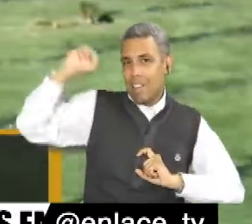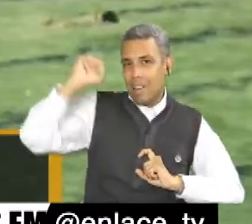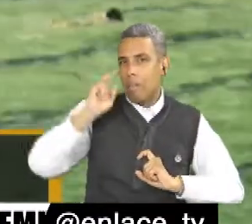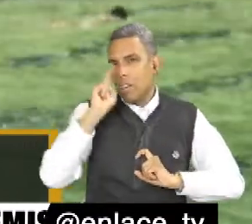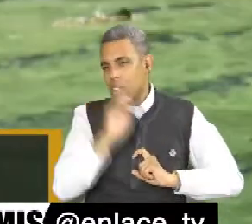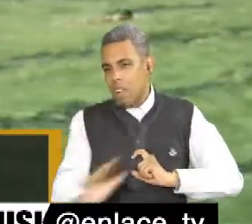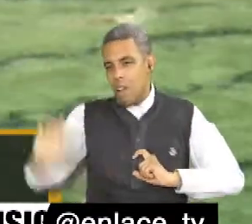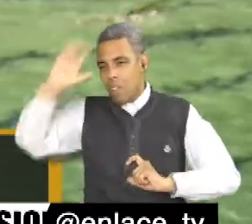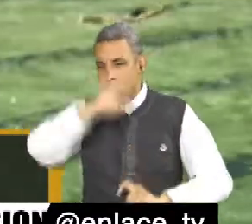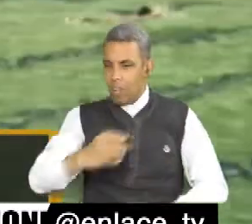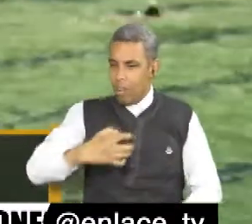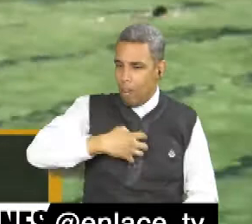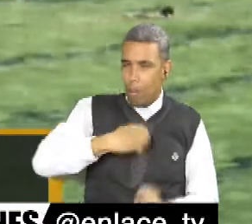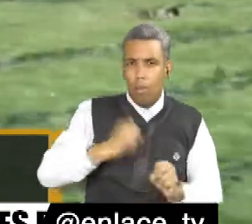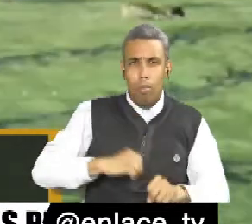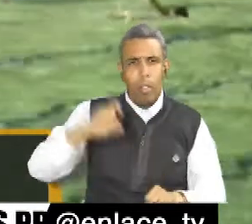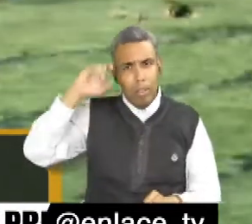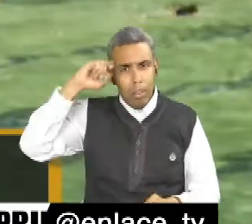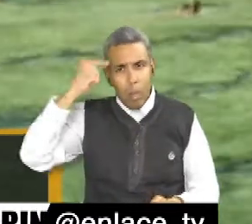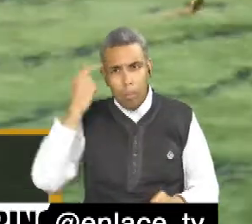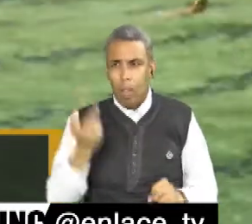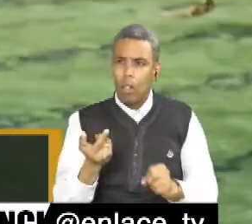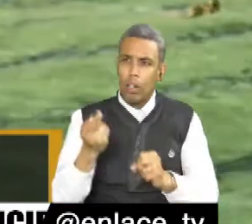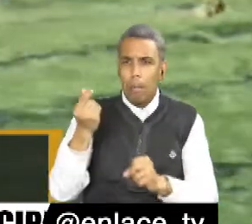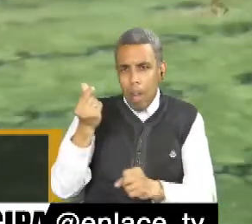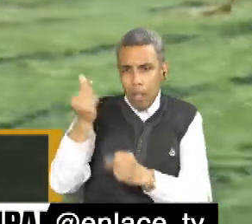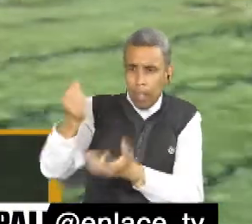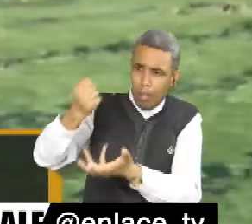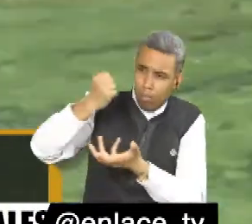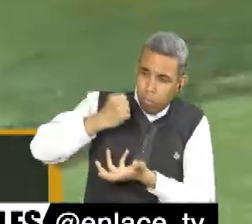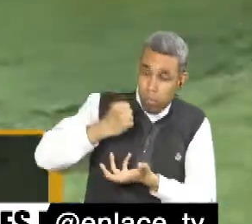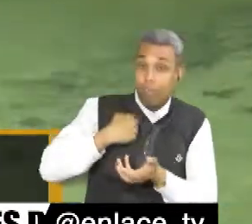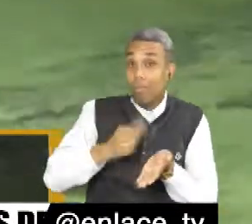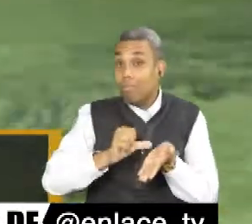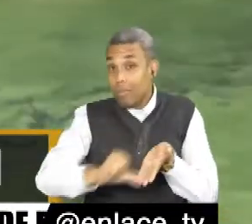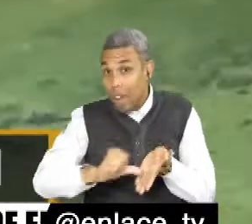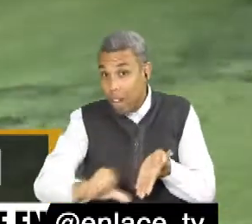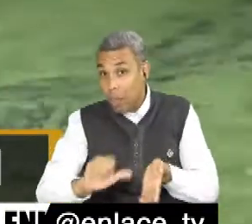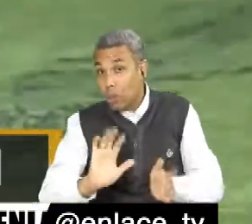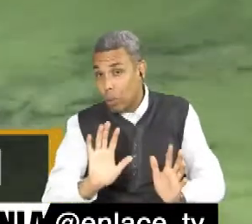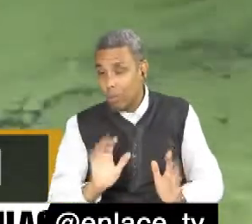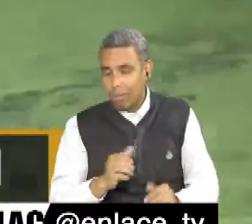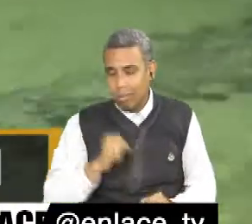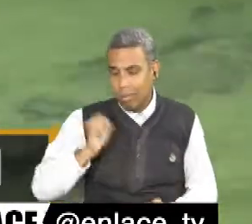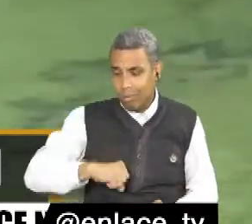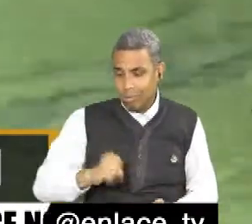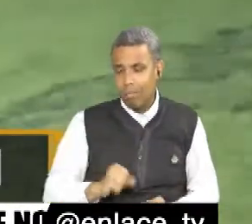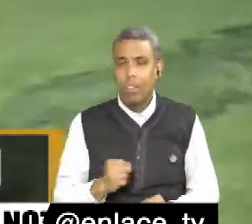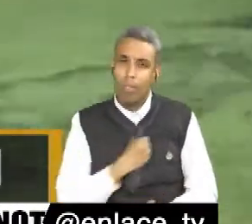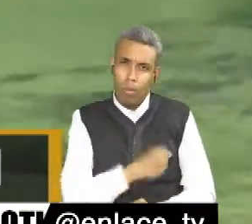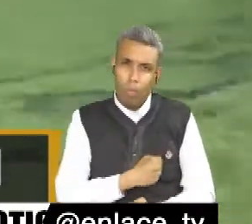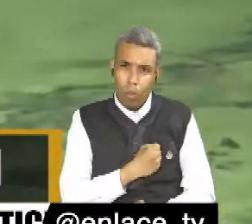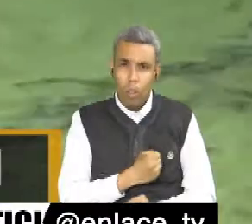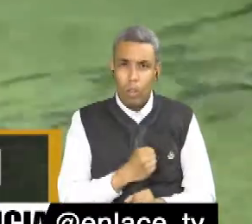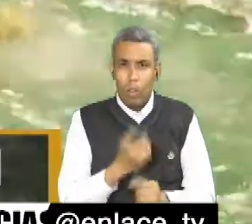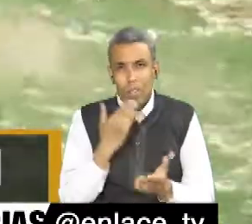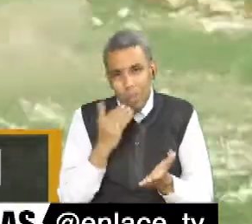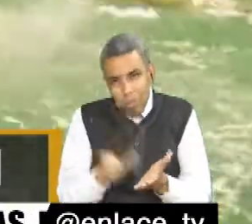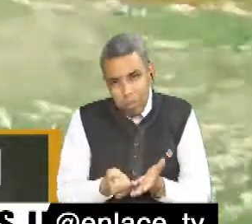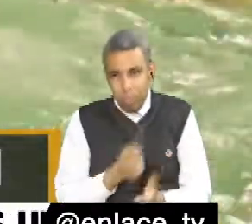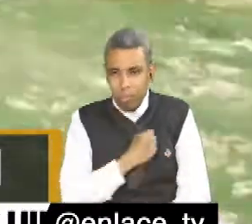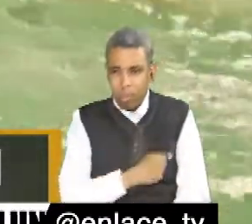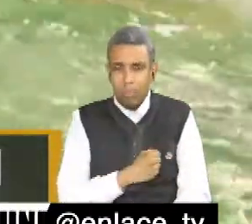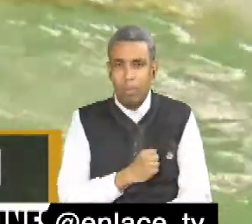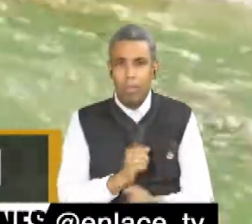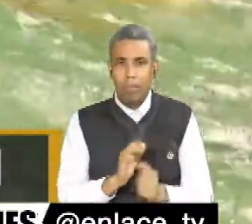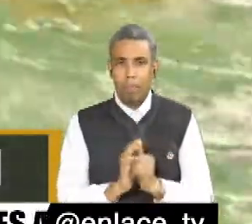colaborar con recursos para poder ir allá porque siempre son bastantes gastos, pero con las instalaciones